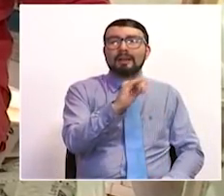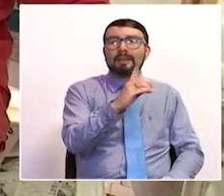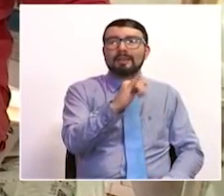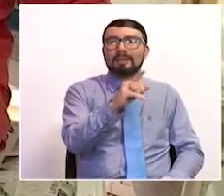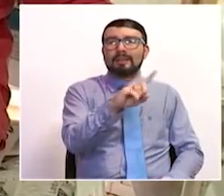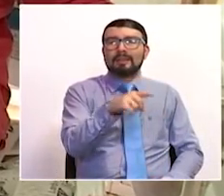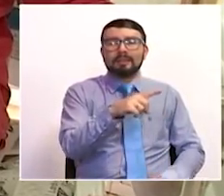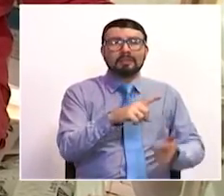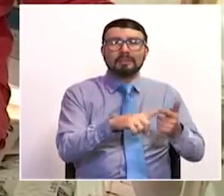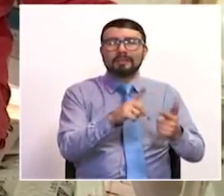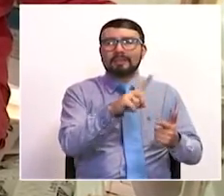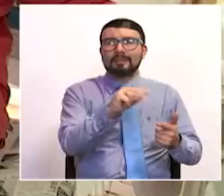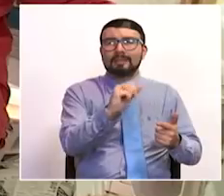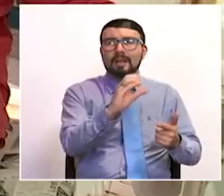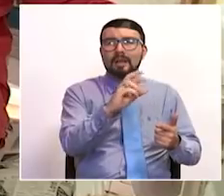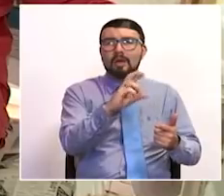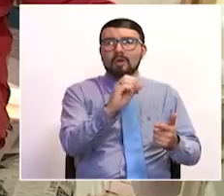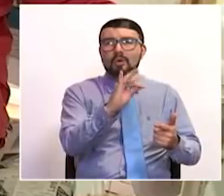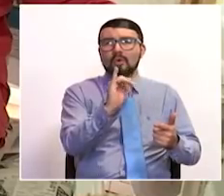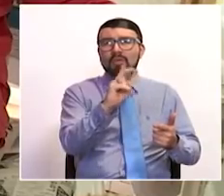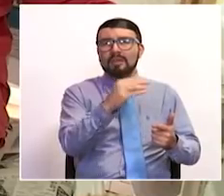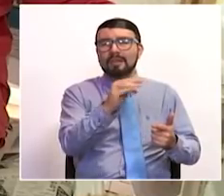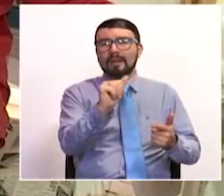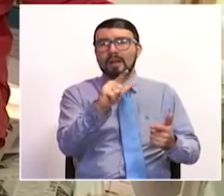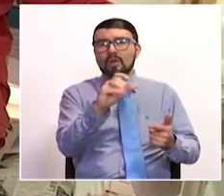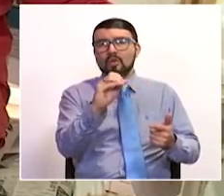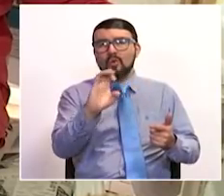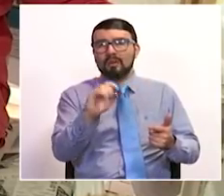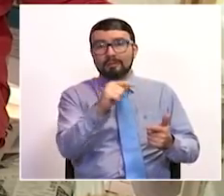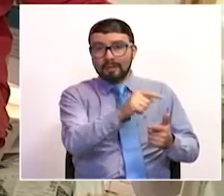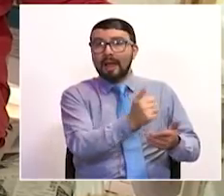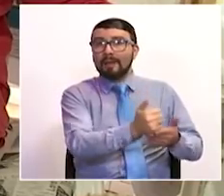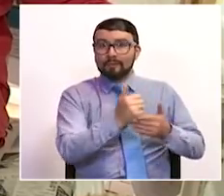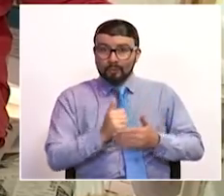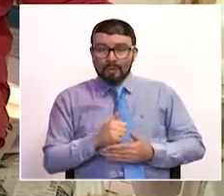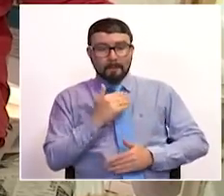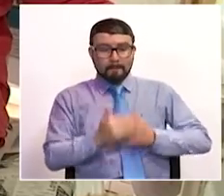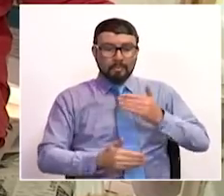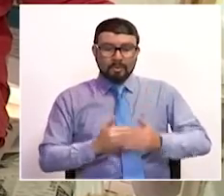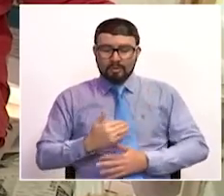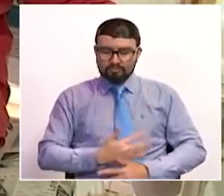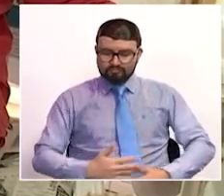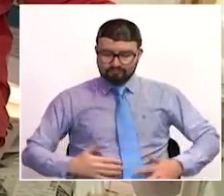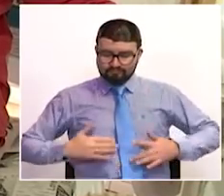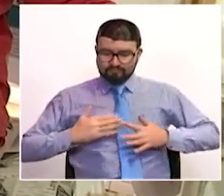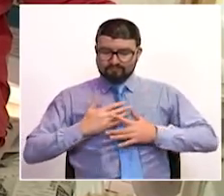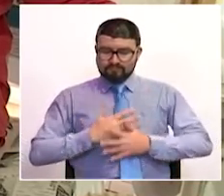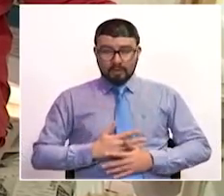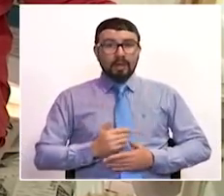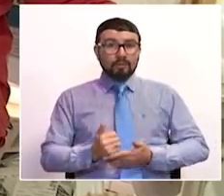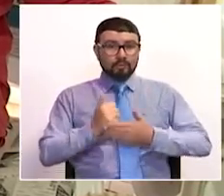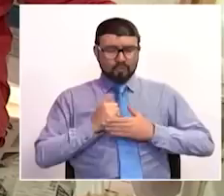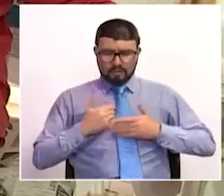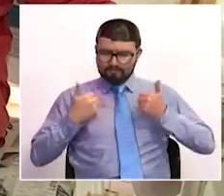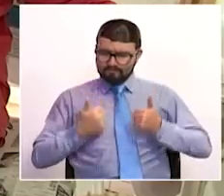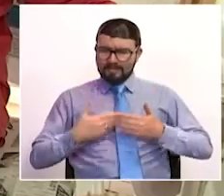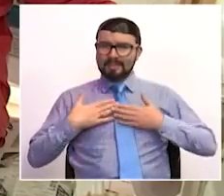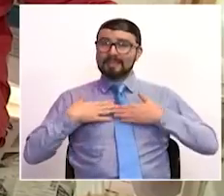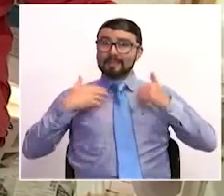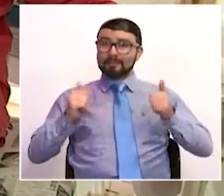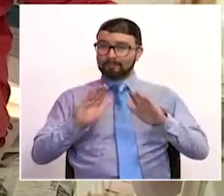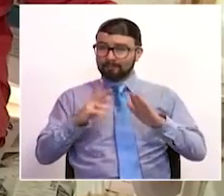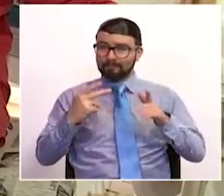como el sacrotin aloe, que les va a ayudar en esos procesos digestivos y que ayuda mucho para una buena salud. Vamos a este